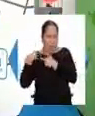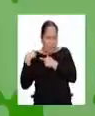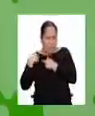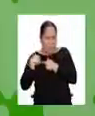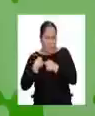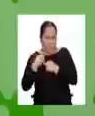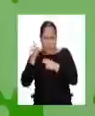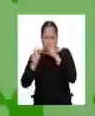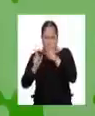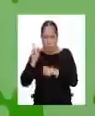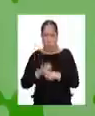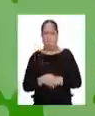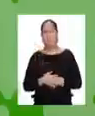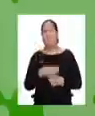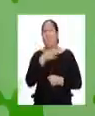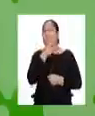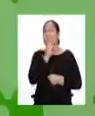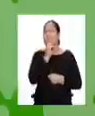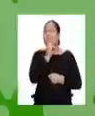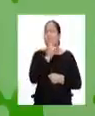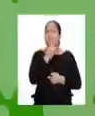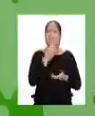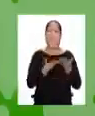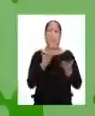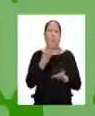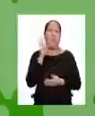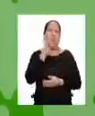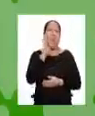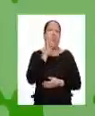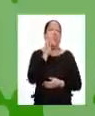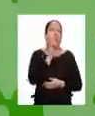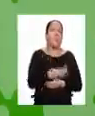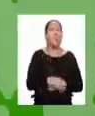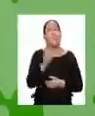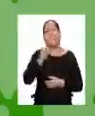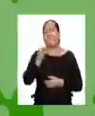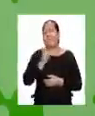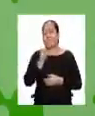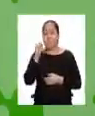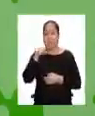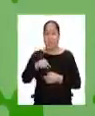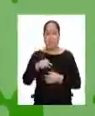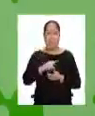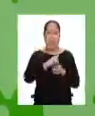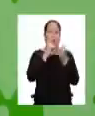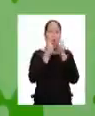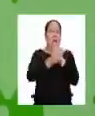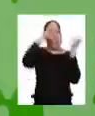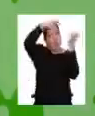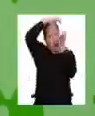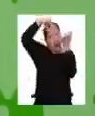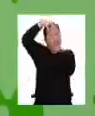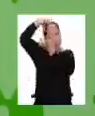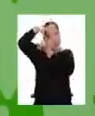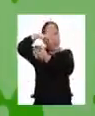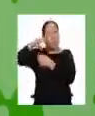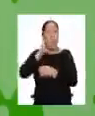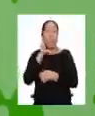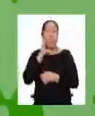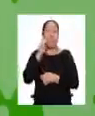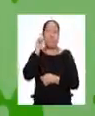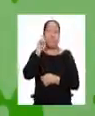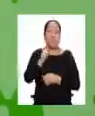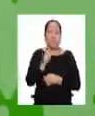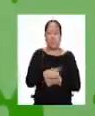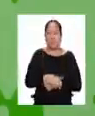sí. Seguro tiene que ver con la contaminación. Claro, eso altera las nubes, la contaminación